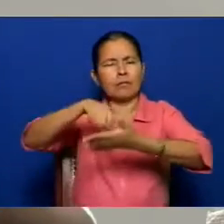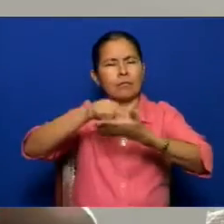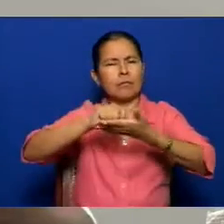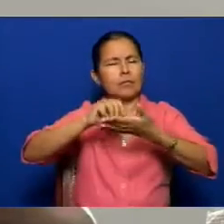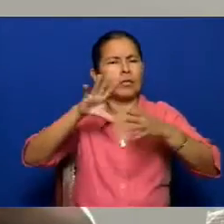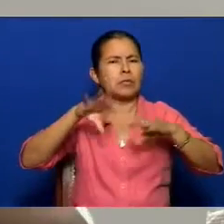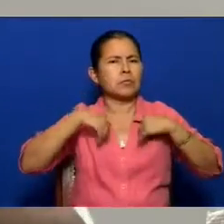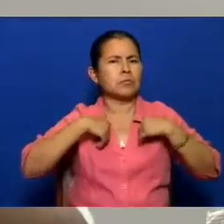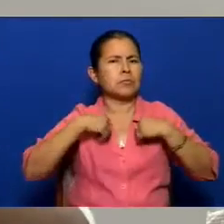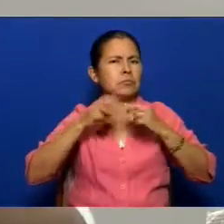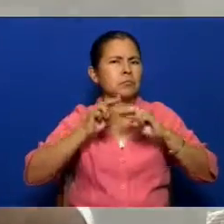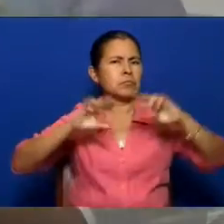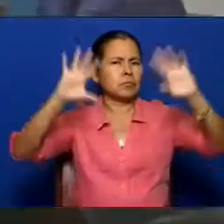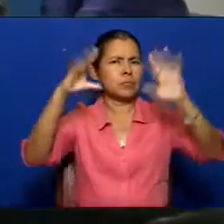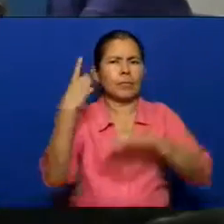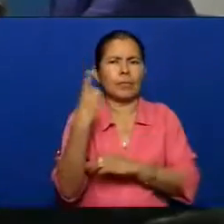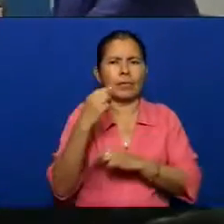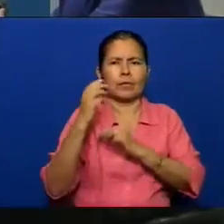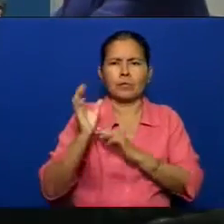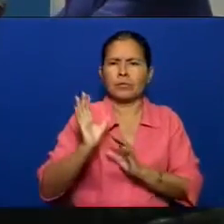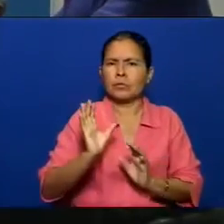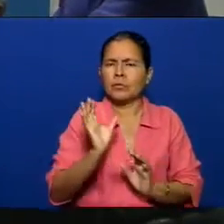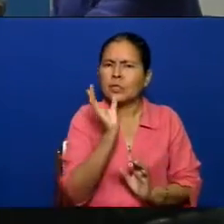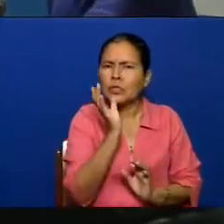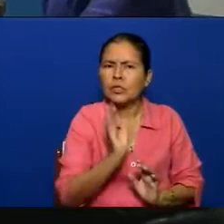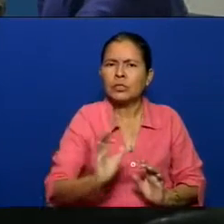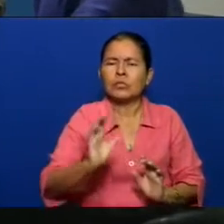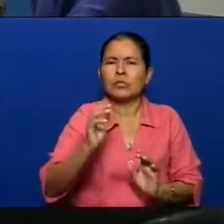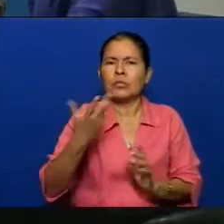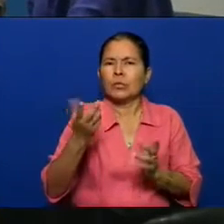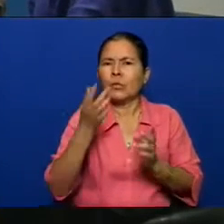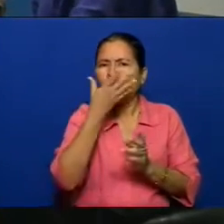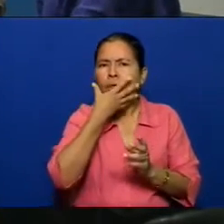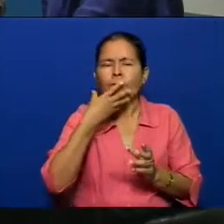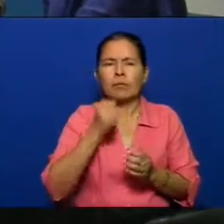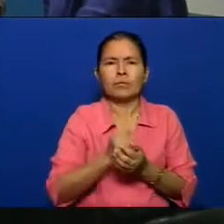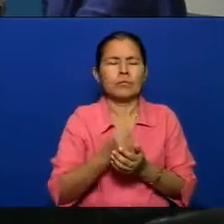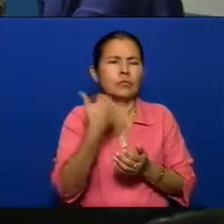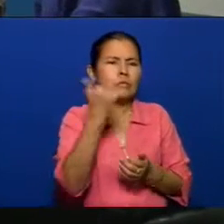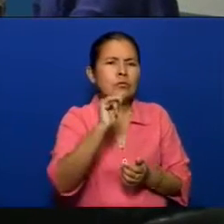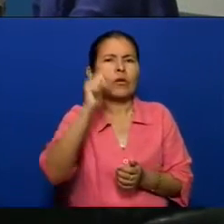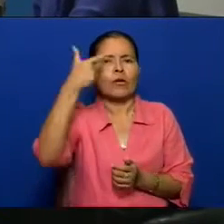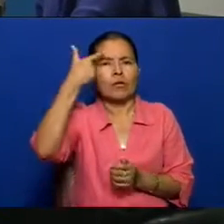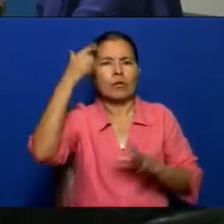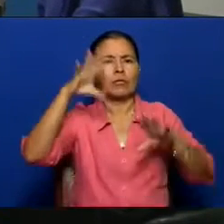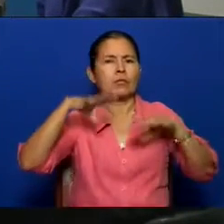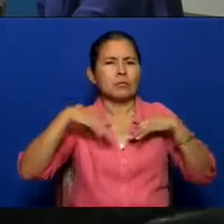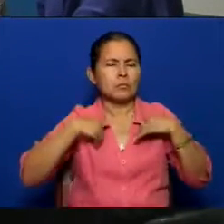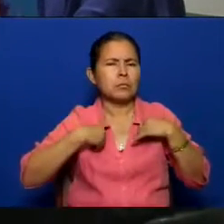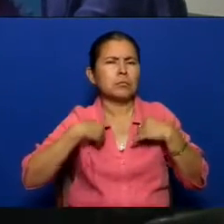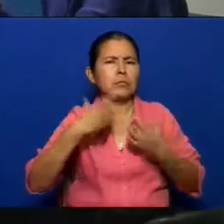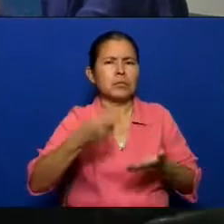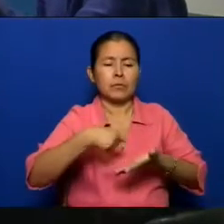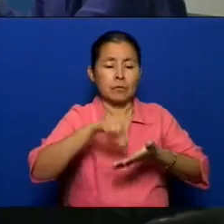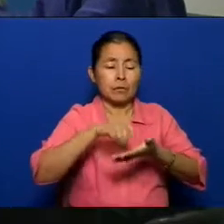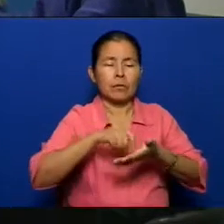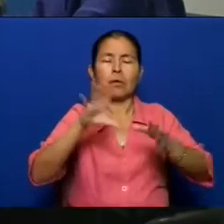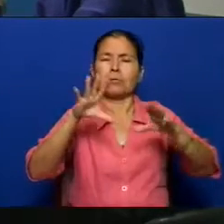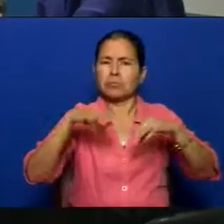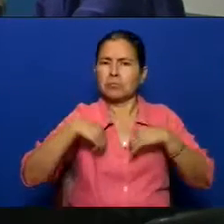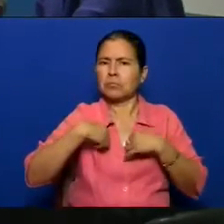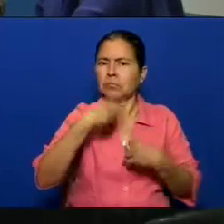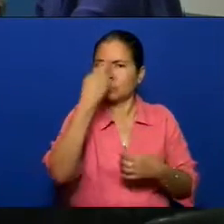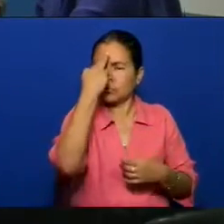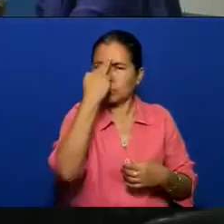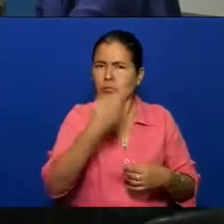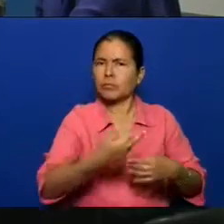la Adolescencia? Son un conjunto de compromisos y de obligaciones que los estados asumen al ratificar